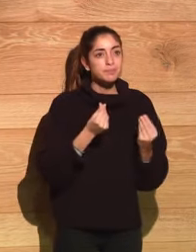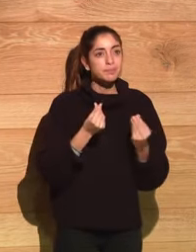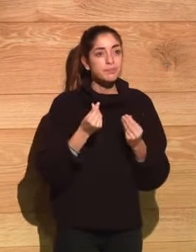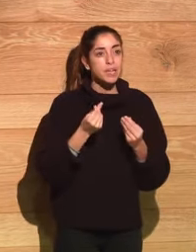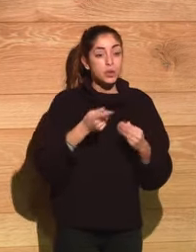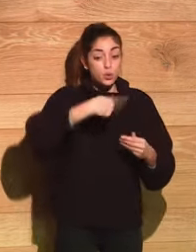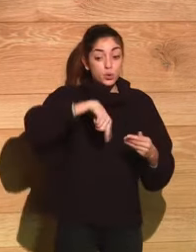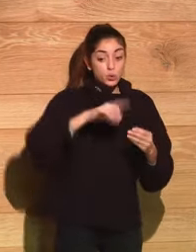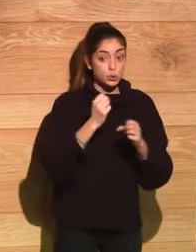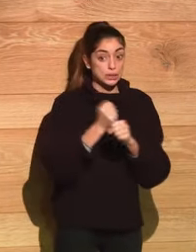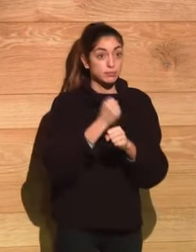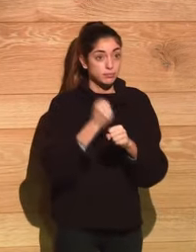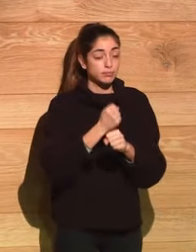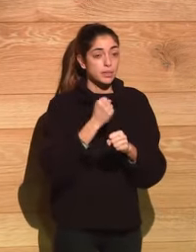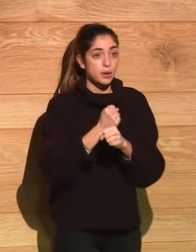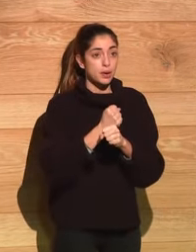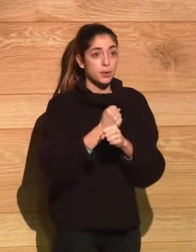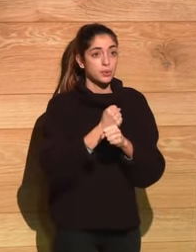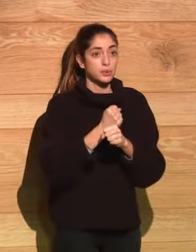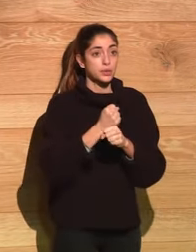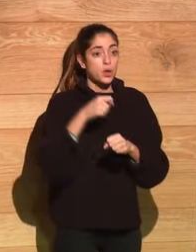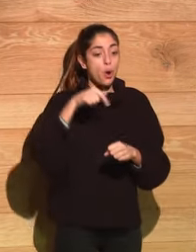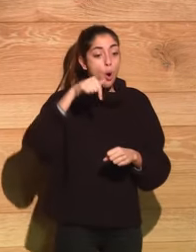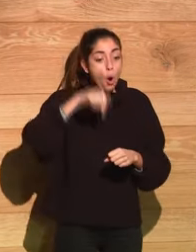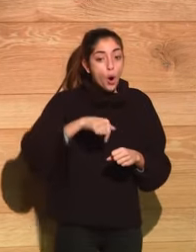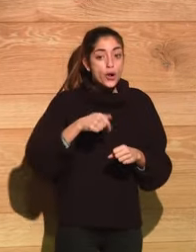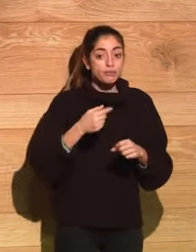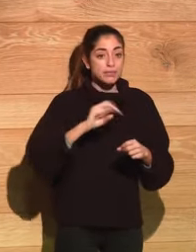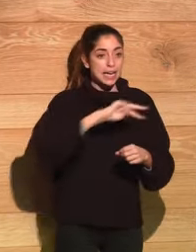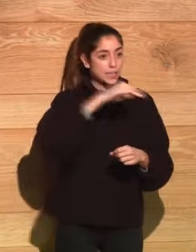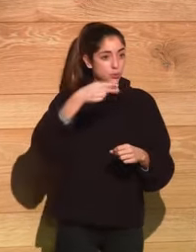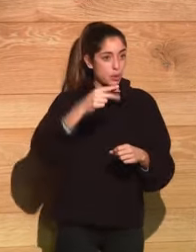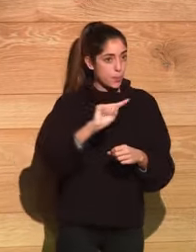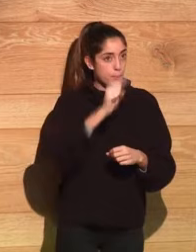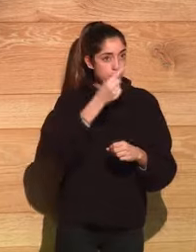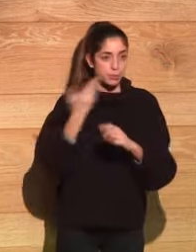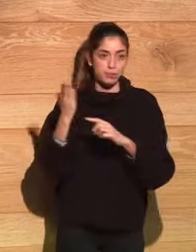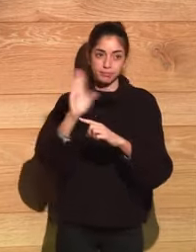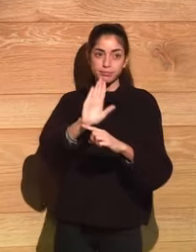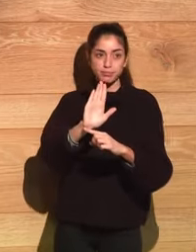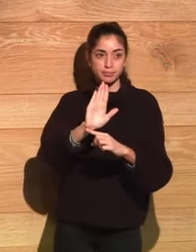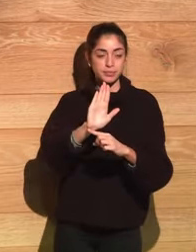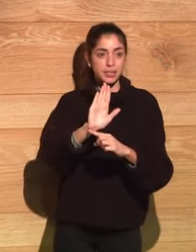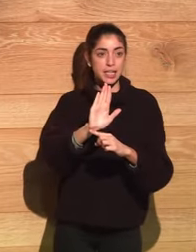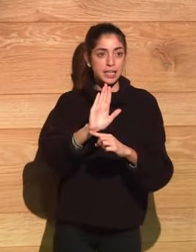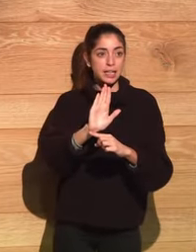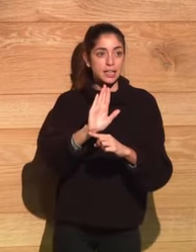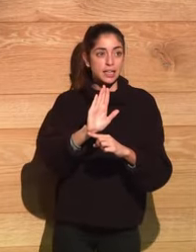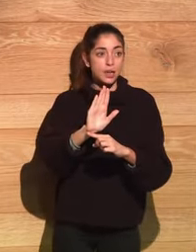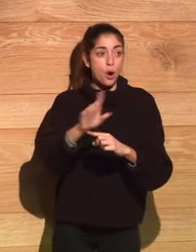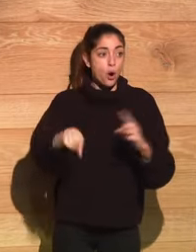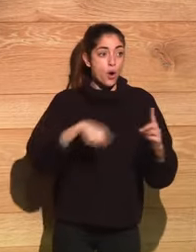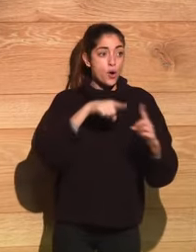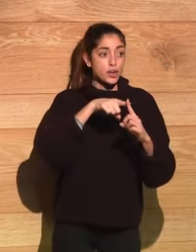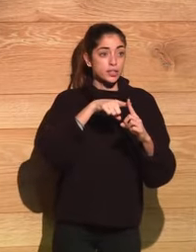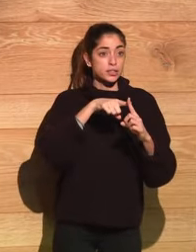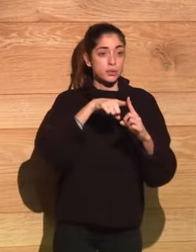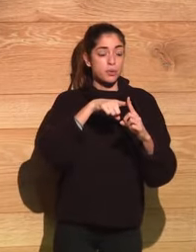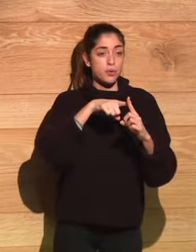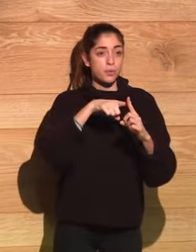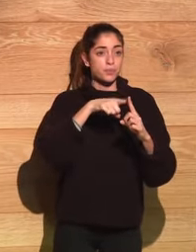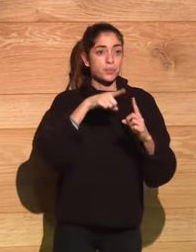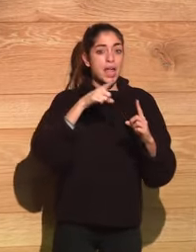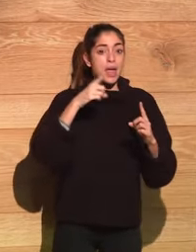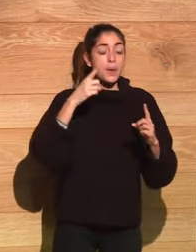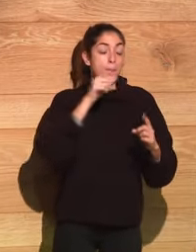estamos trabajando, y hoy vais a ver el primer resultado, para rescatar a los